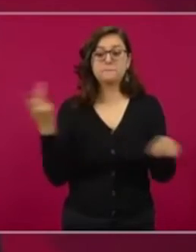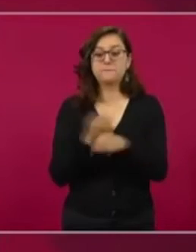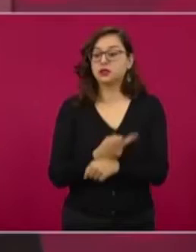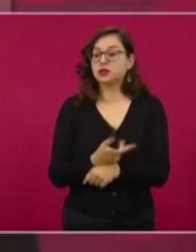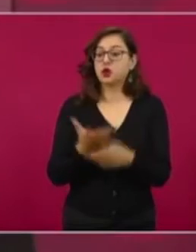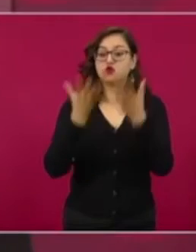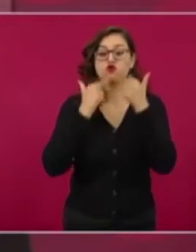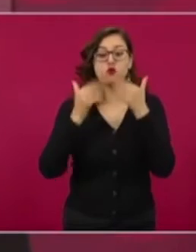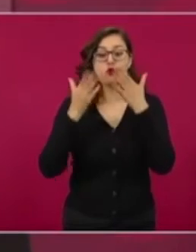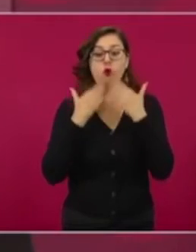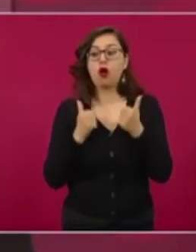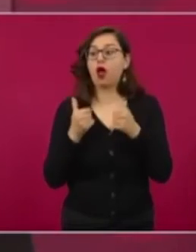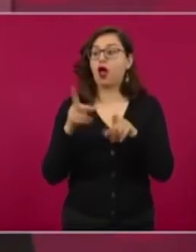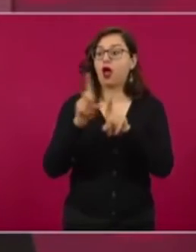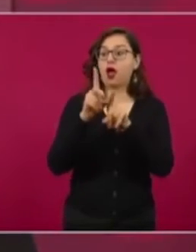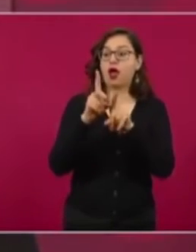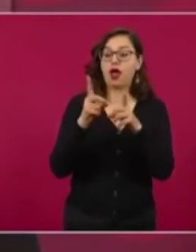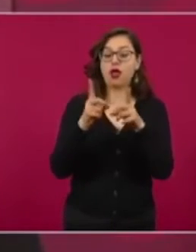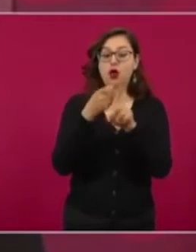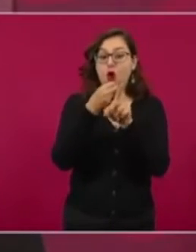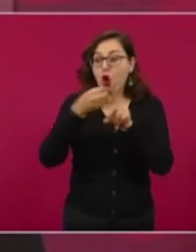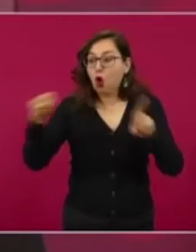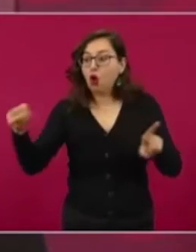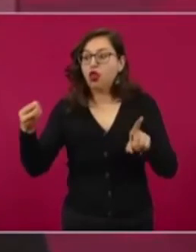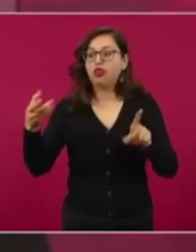ordenamiento, va a ser un